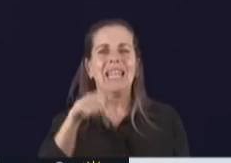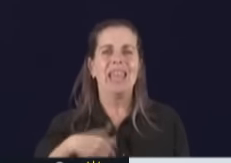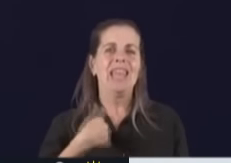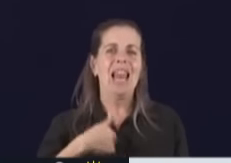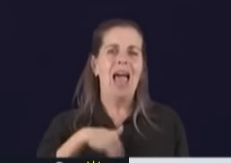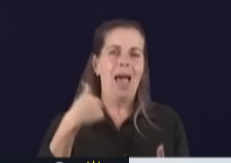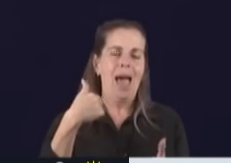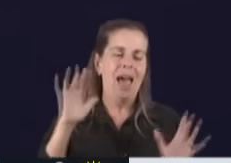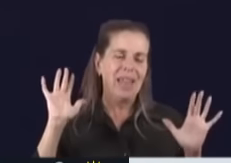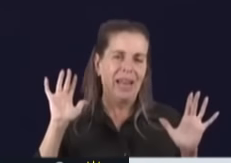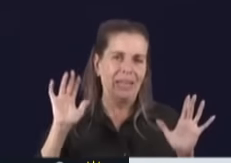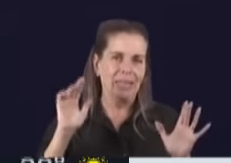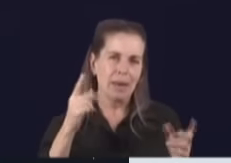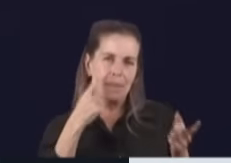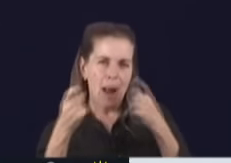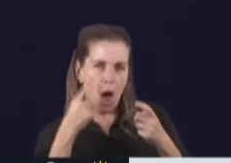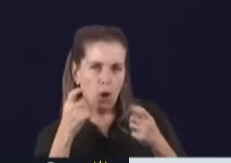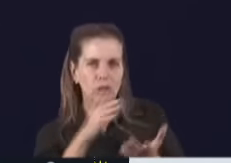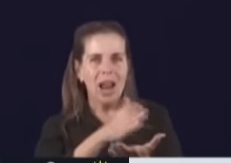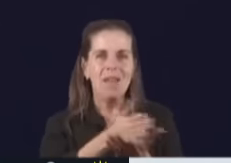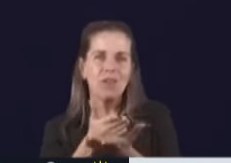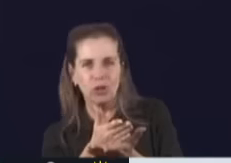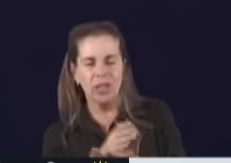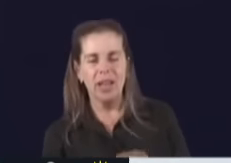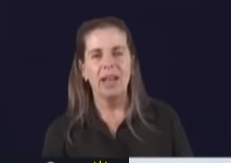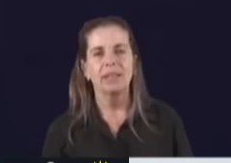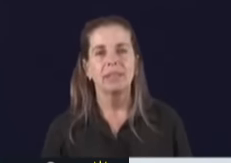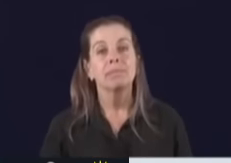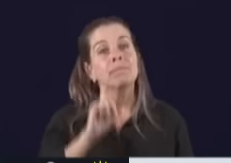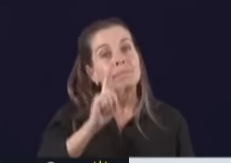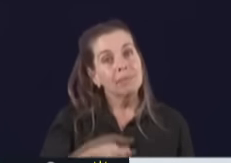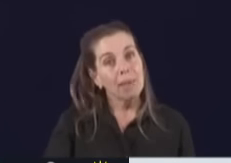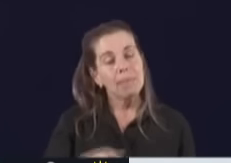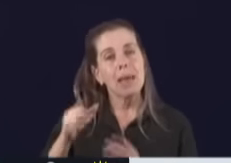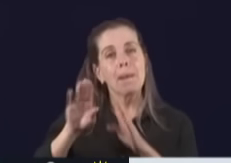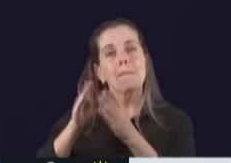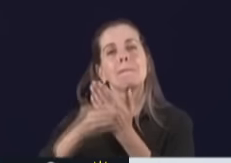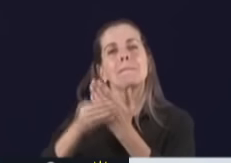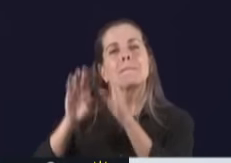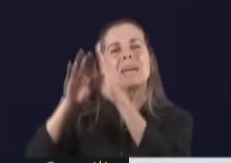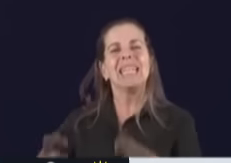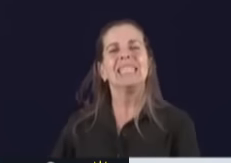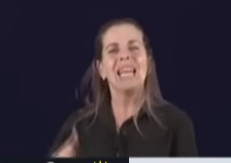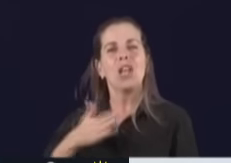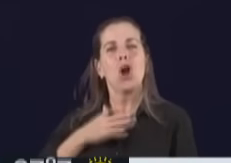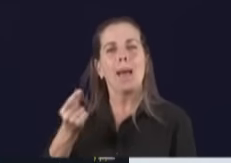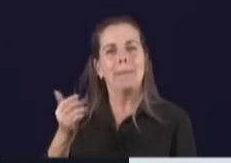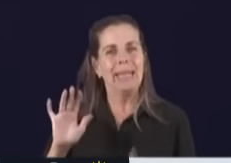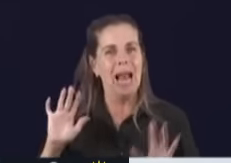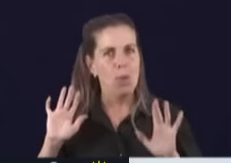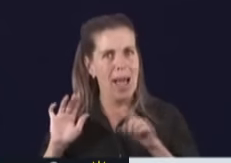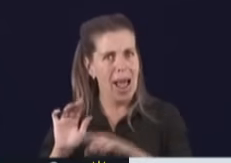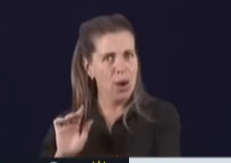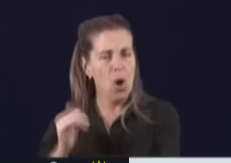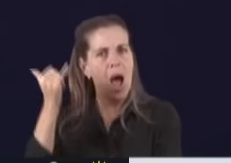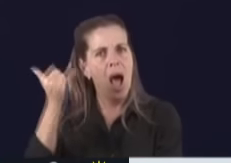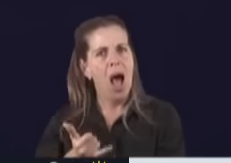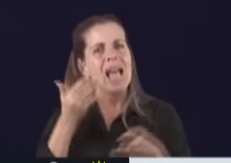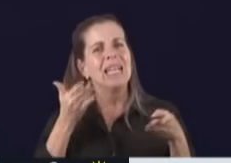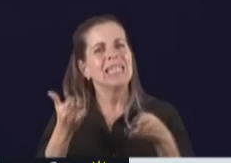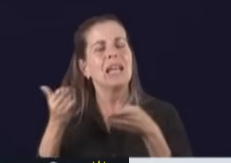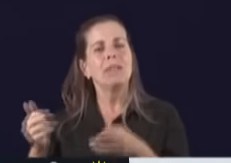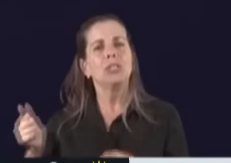vigilancia y el control terrestre. Además, junto con capital humano, se implementó un nuevo servicio militar voluntario para